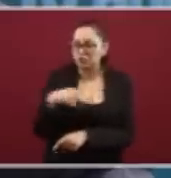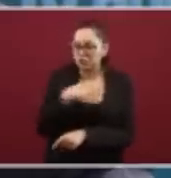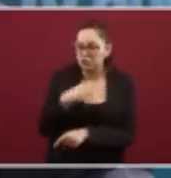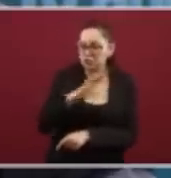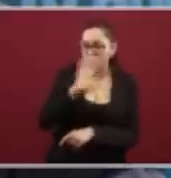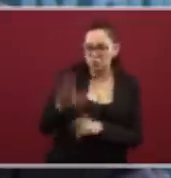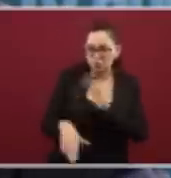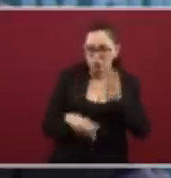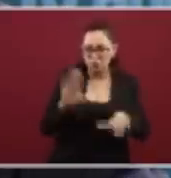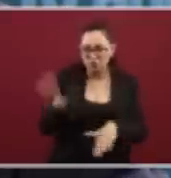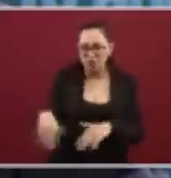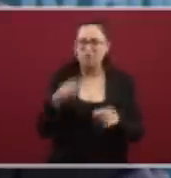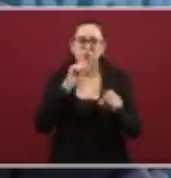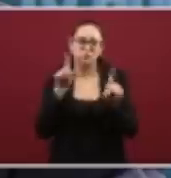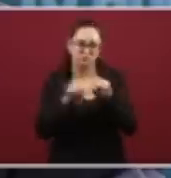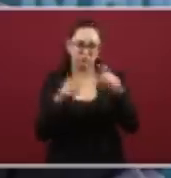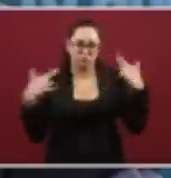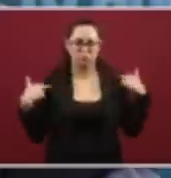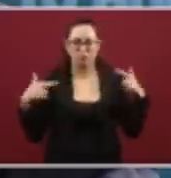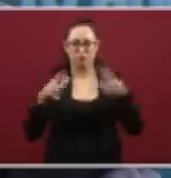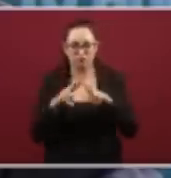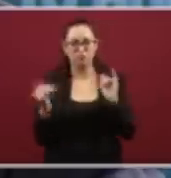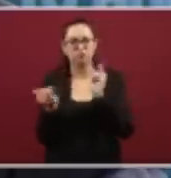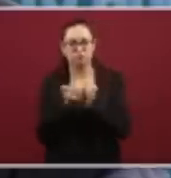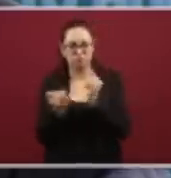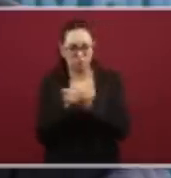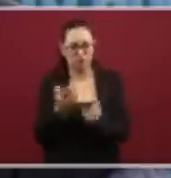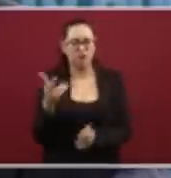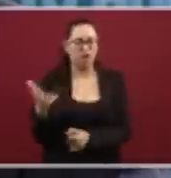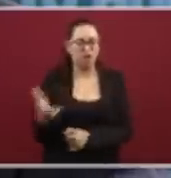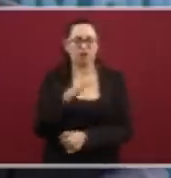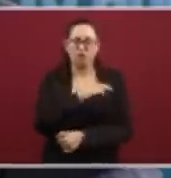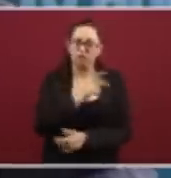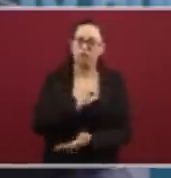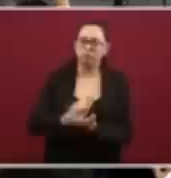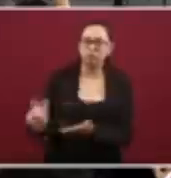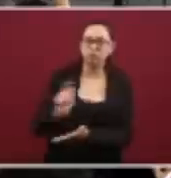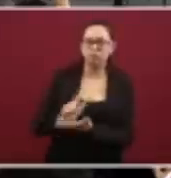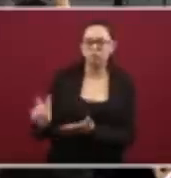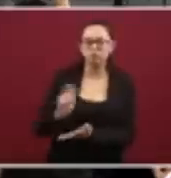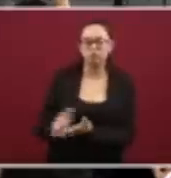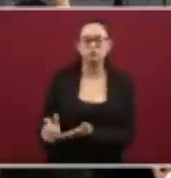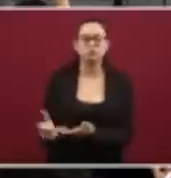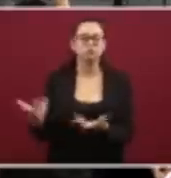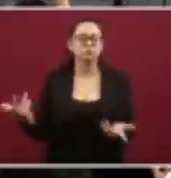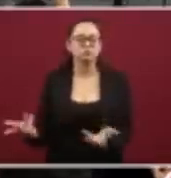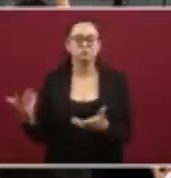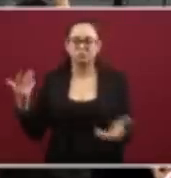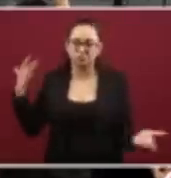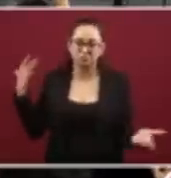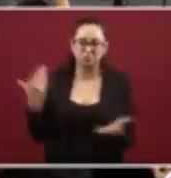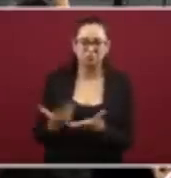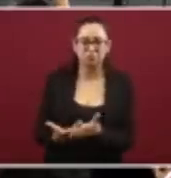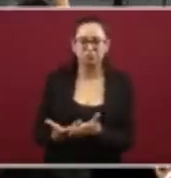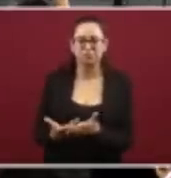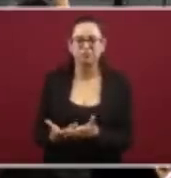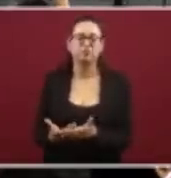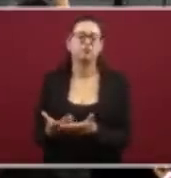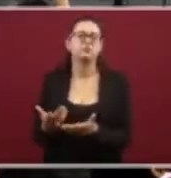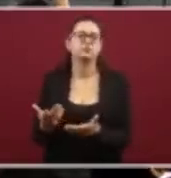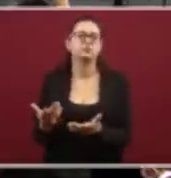y para las maestras y otros adultos que resultaron lesionados y desde entonces ha sido una solicitud de